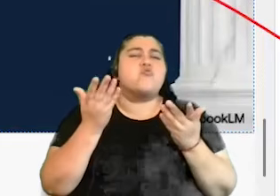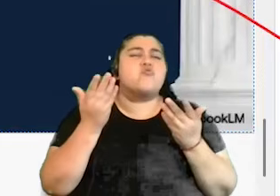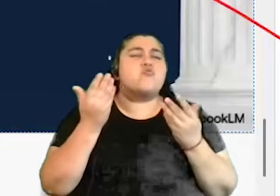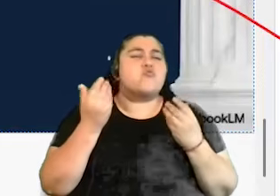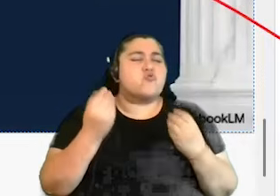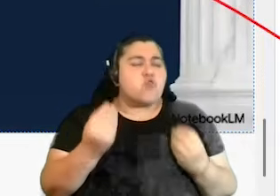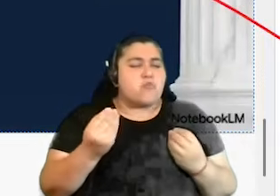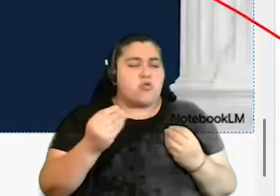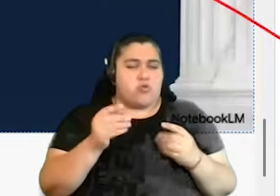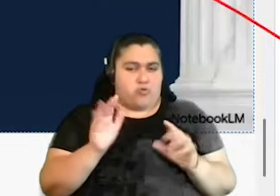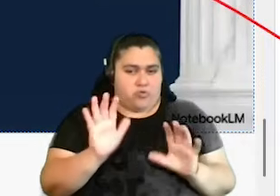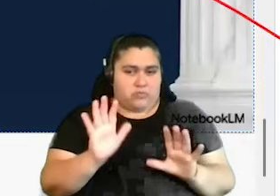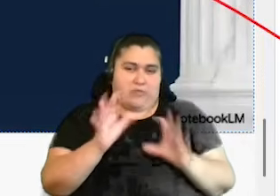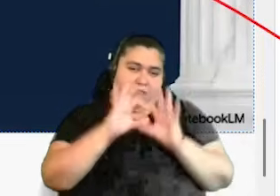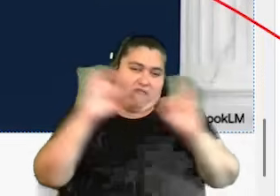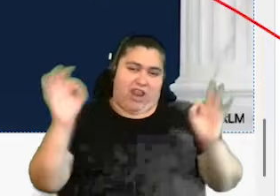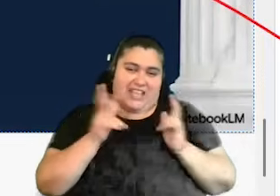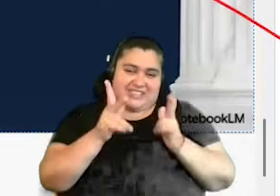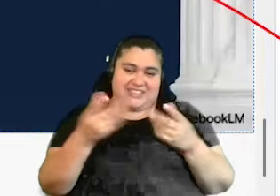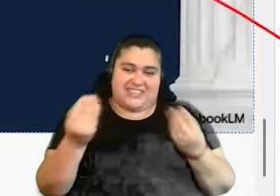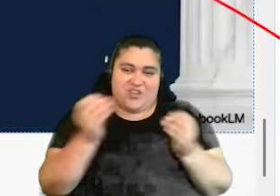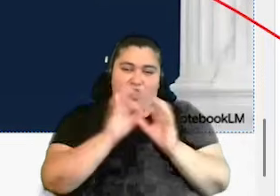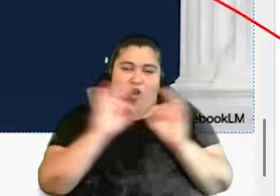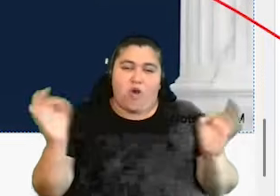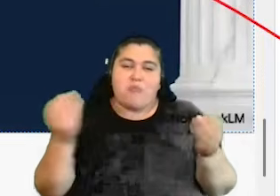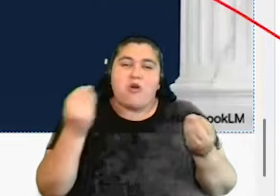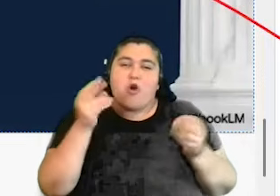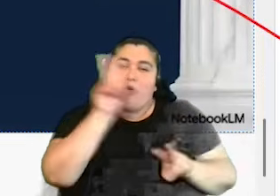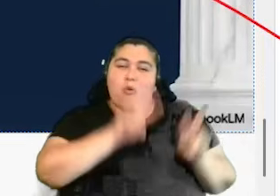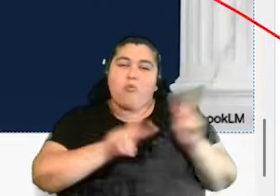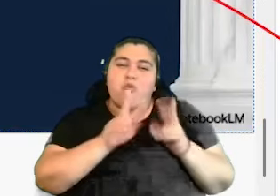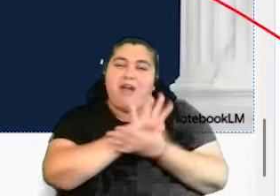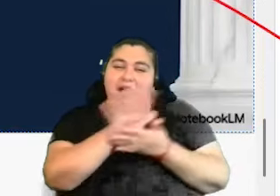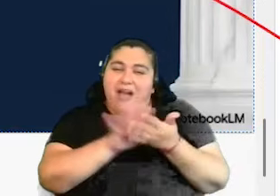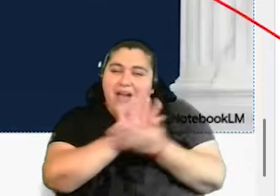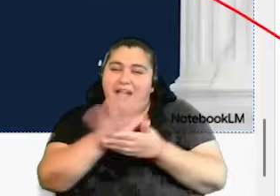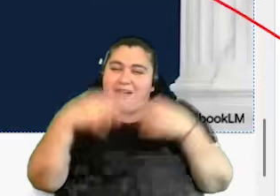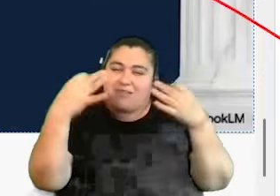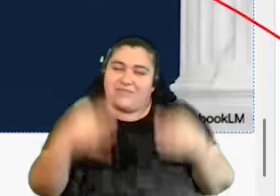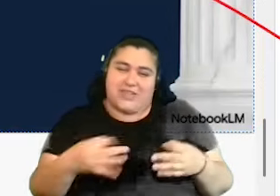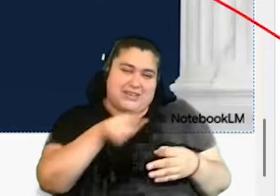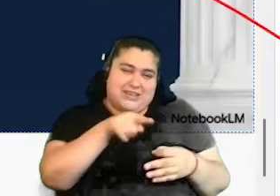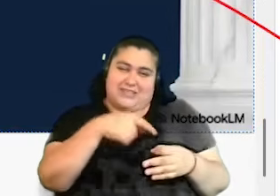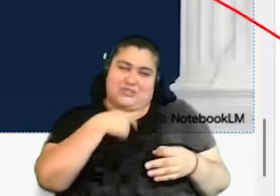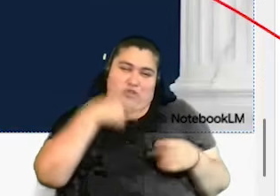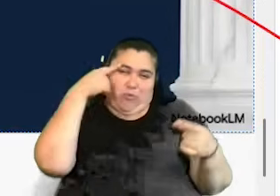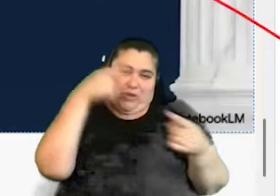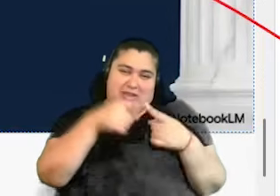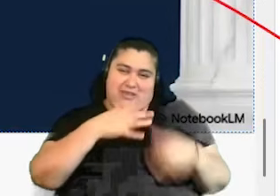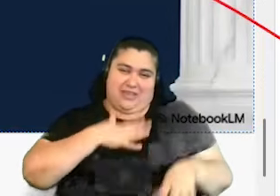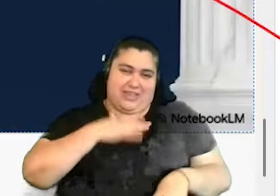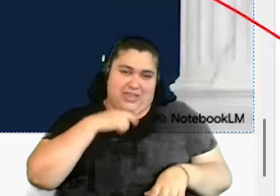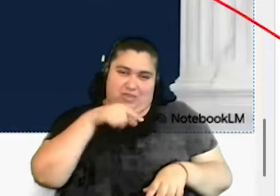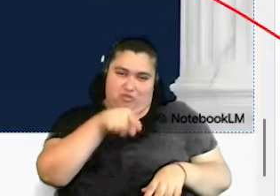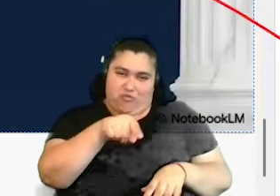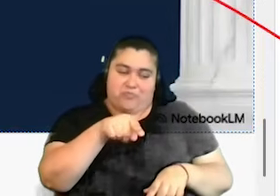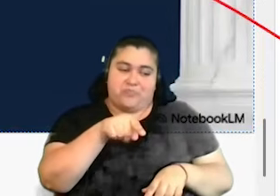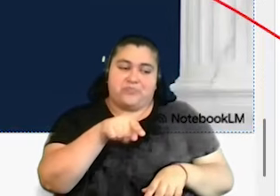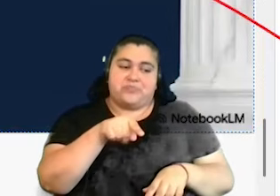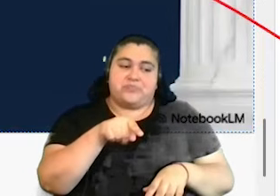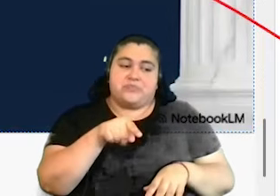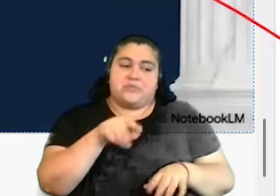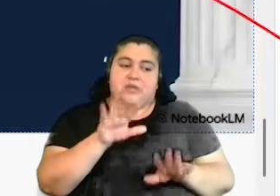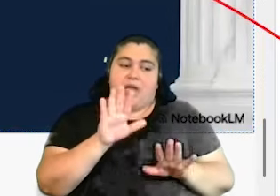una frase, cómo se acomodan Los los melones melones, sobre la marcha, sí. porque, claro, porque la verdad es que a veces acá en esto,